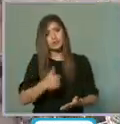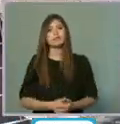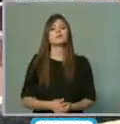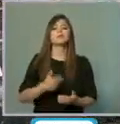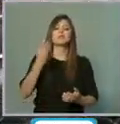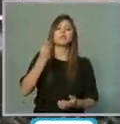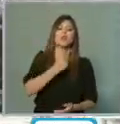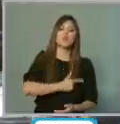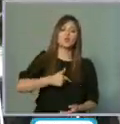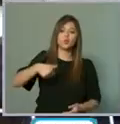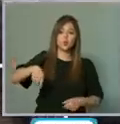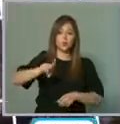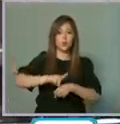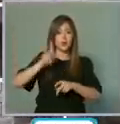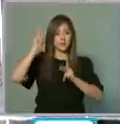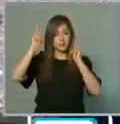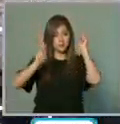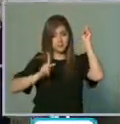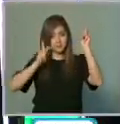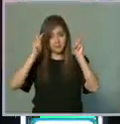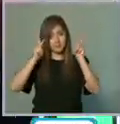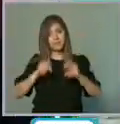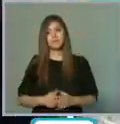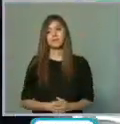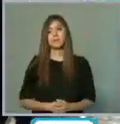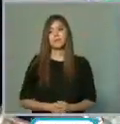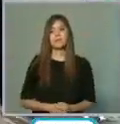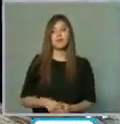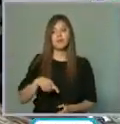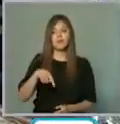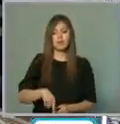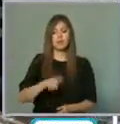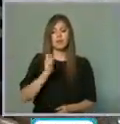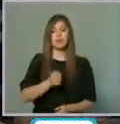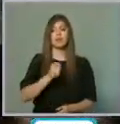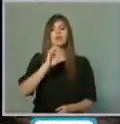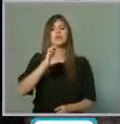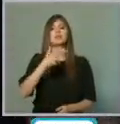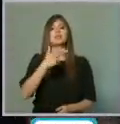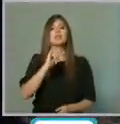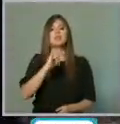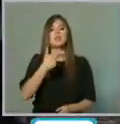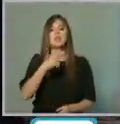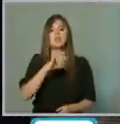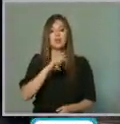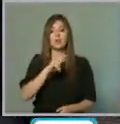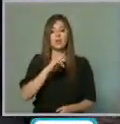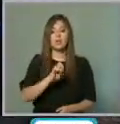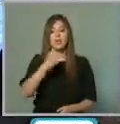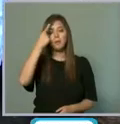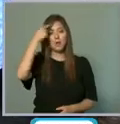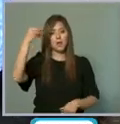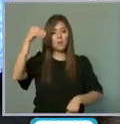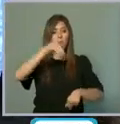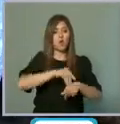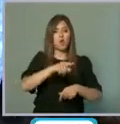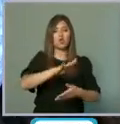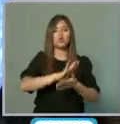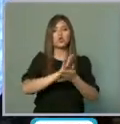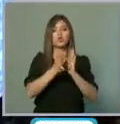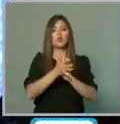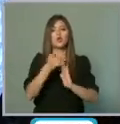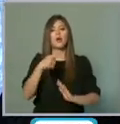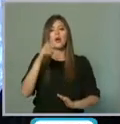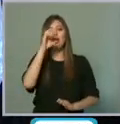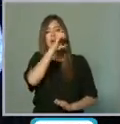visite. Mire, tío Alberto, este es el famoso tascal o chiquihuite. Ay, para unas tortillas bien calientitas, que